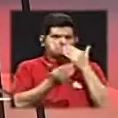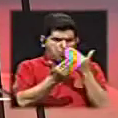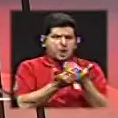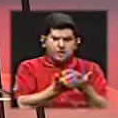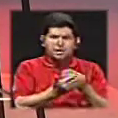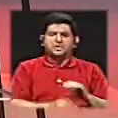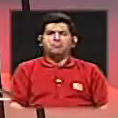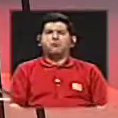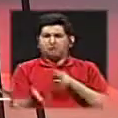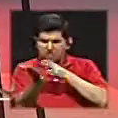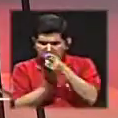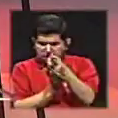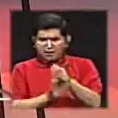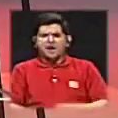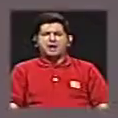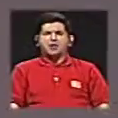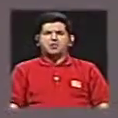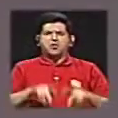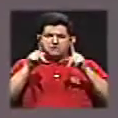hombre honesto, íntegro.